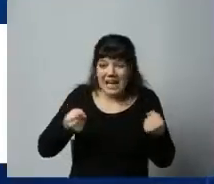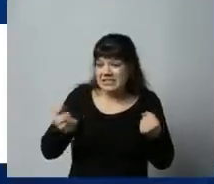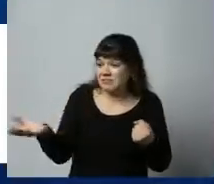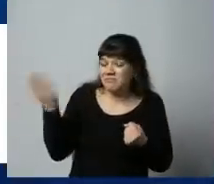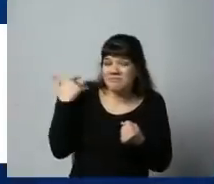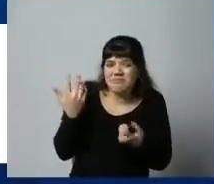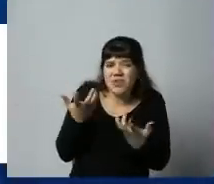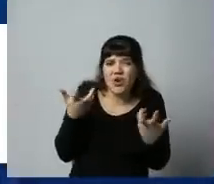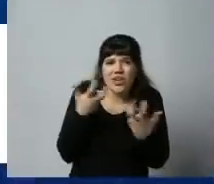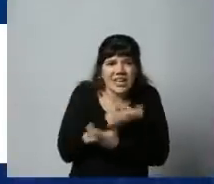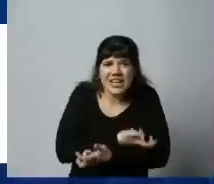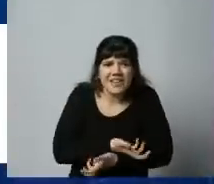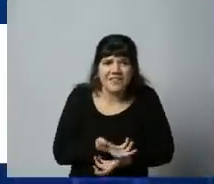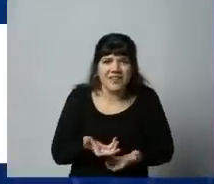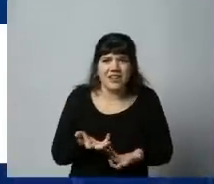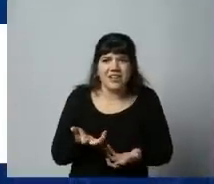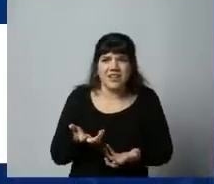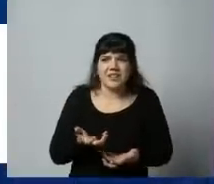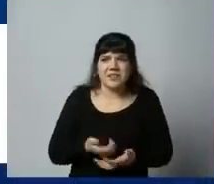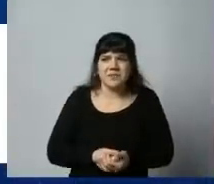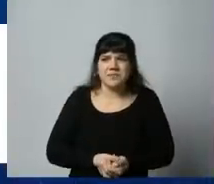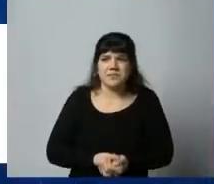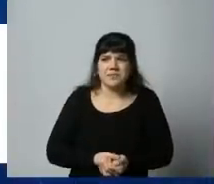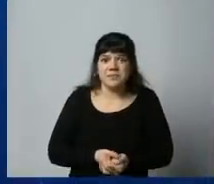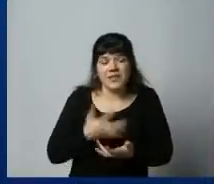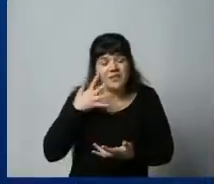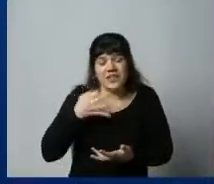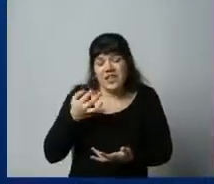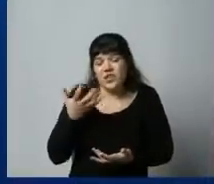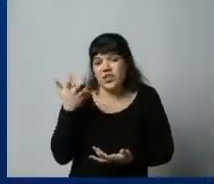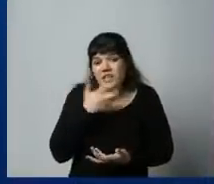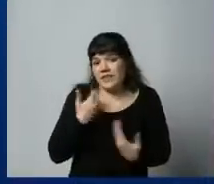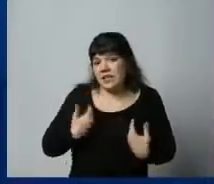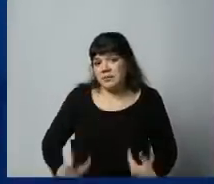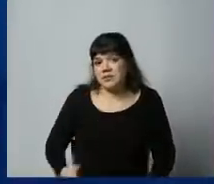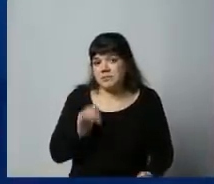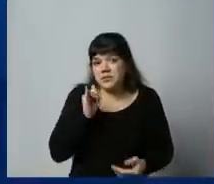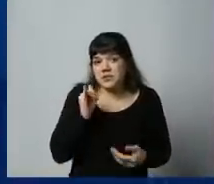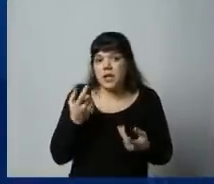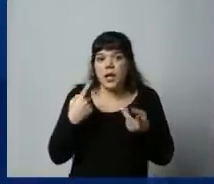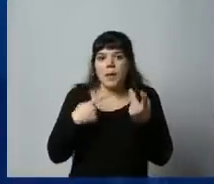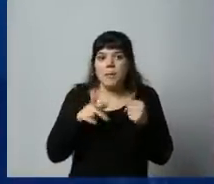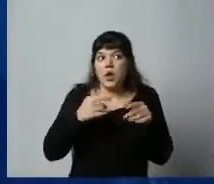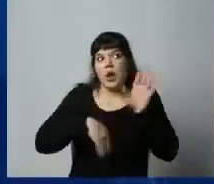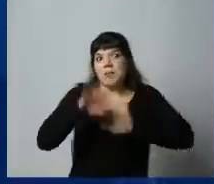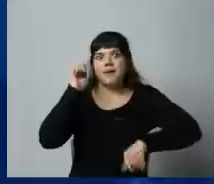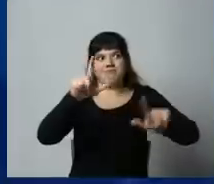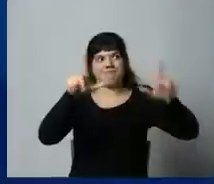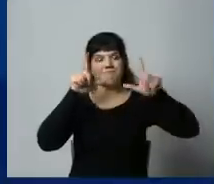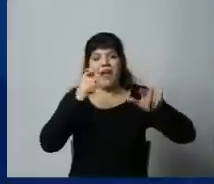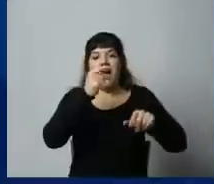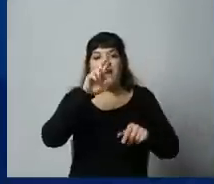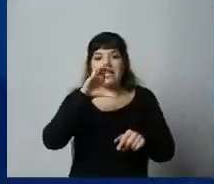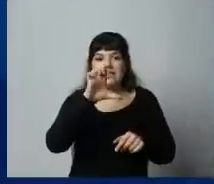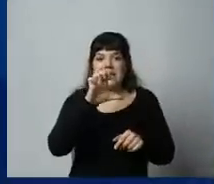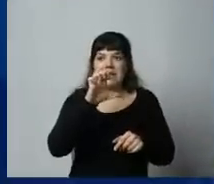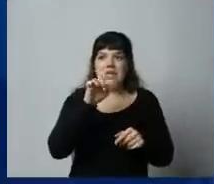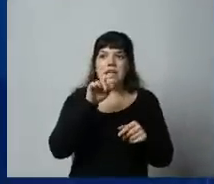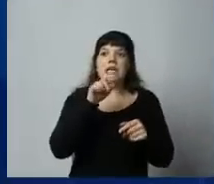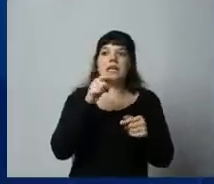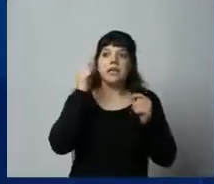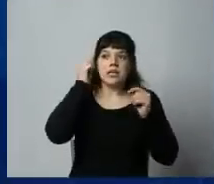incluso es una cosa extraordinaria no terrible sí lamentable recordemos que el candidato del M es Luis Arce ehat